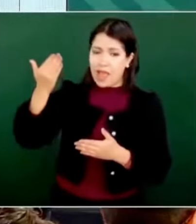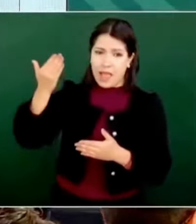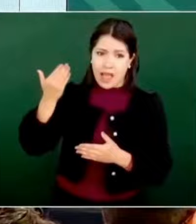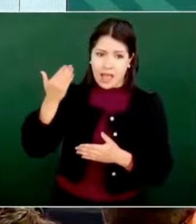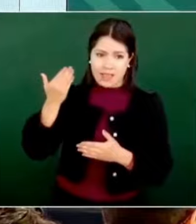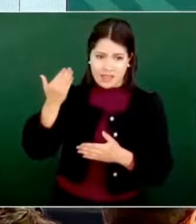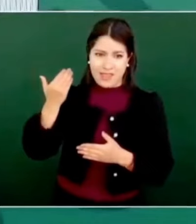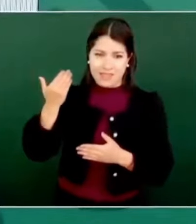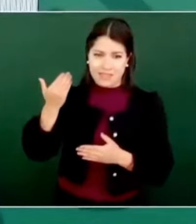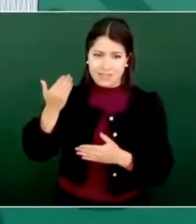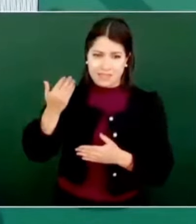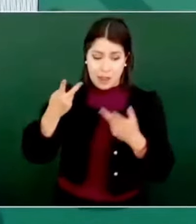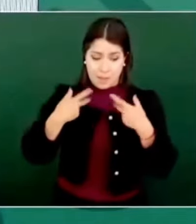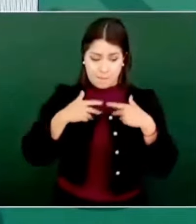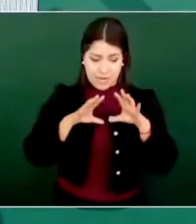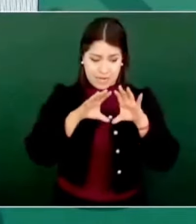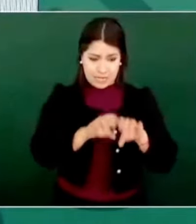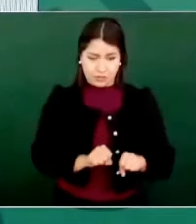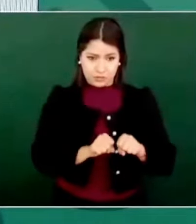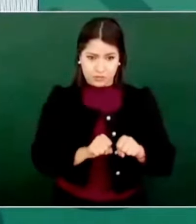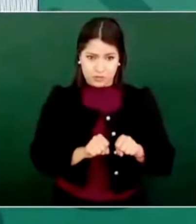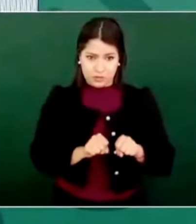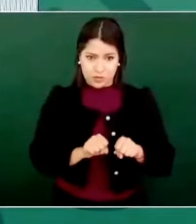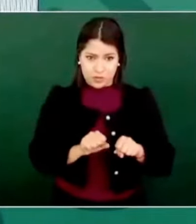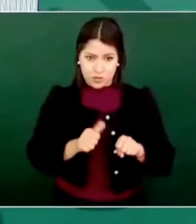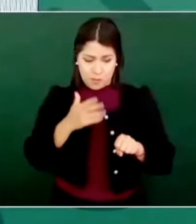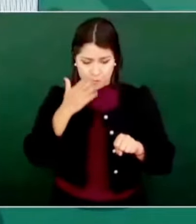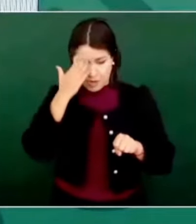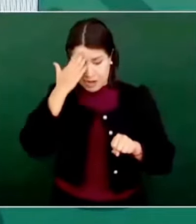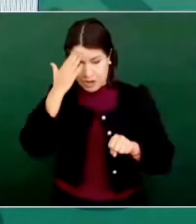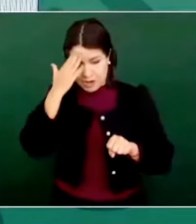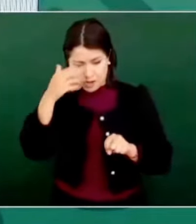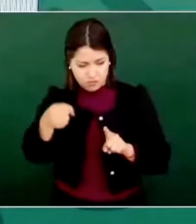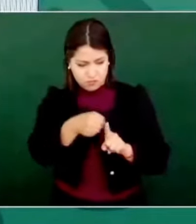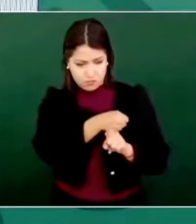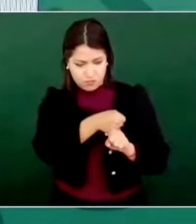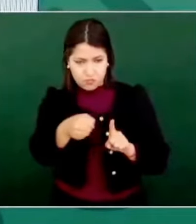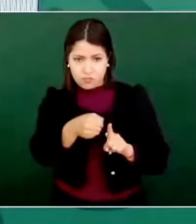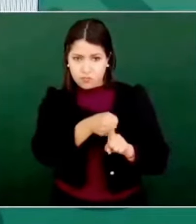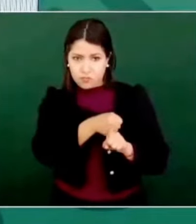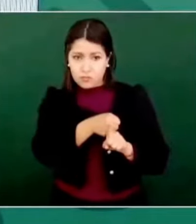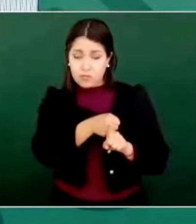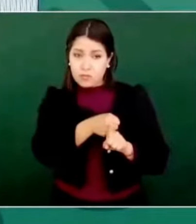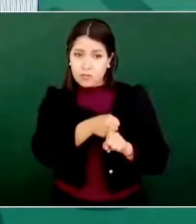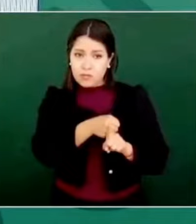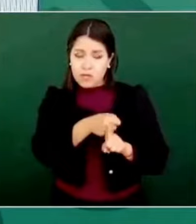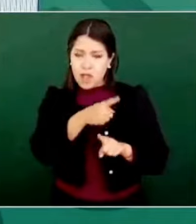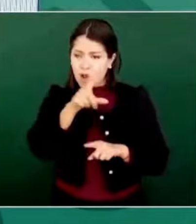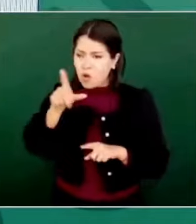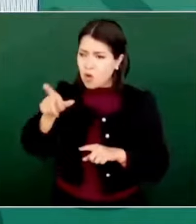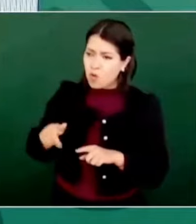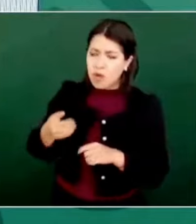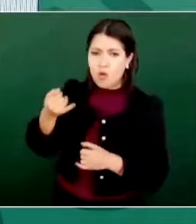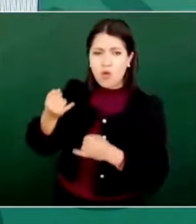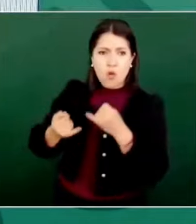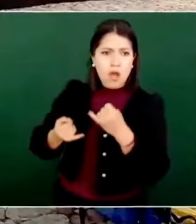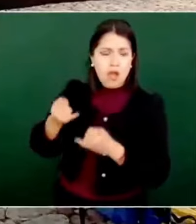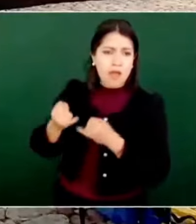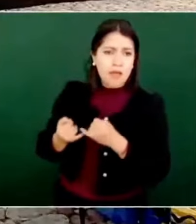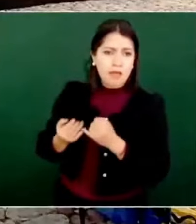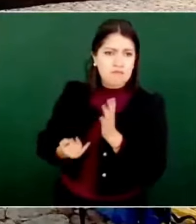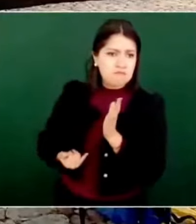la cárcel y un juez resuelve dejarlos en